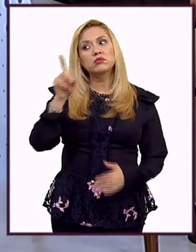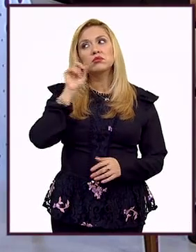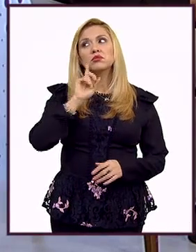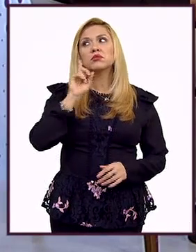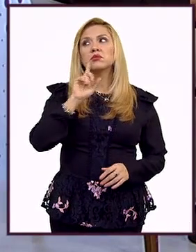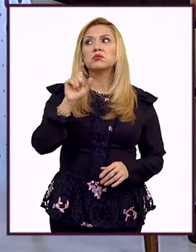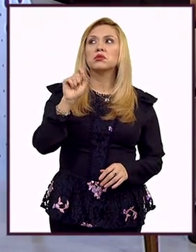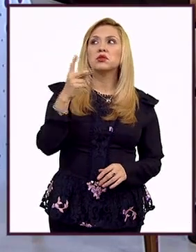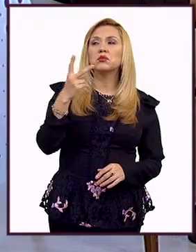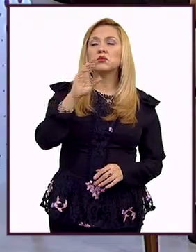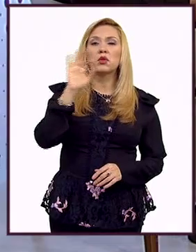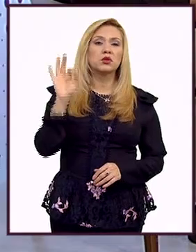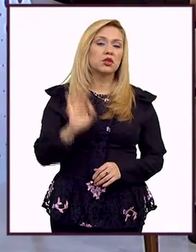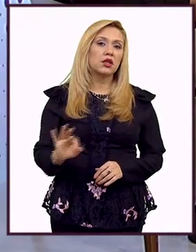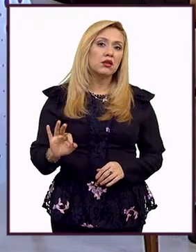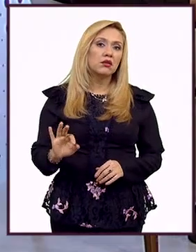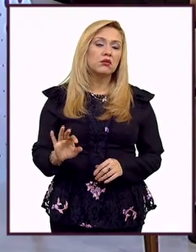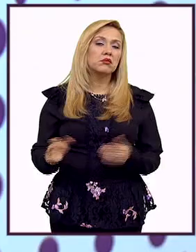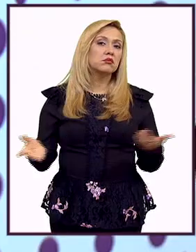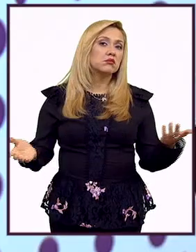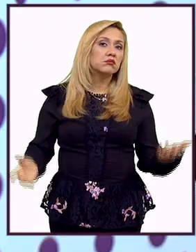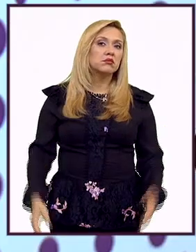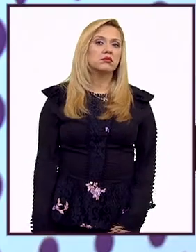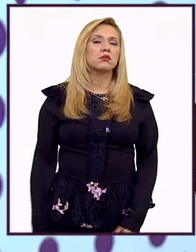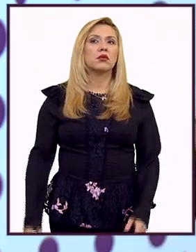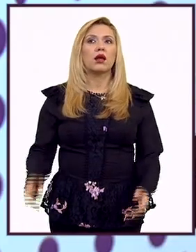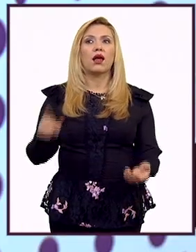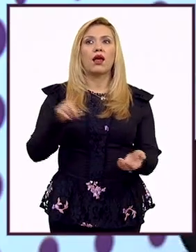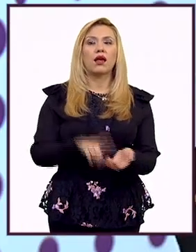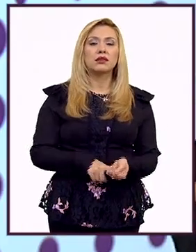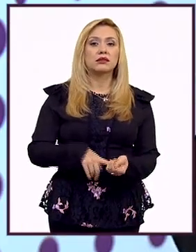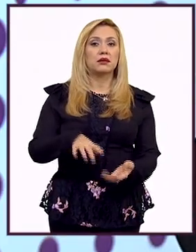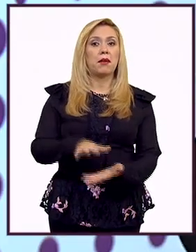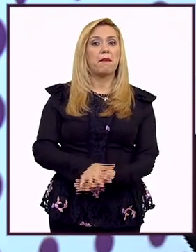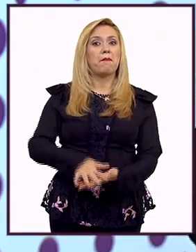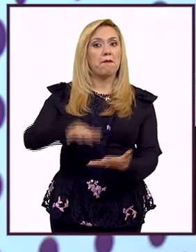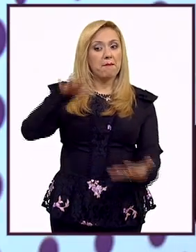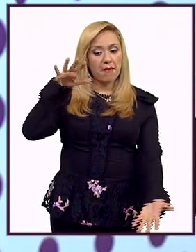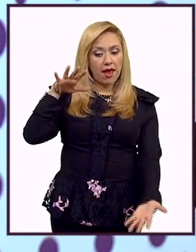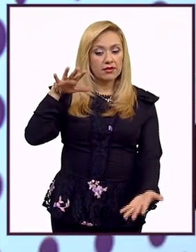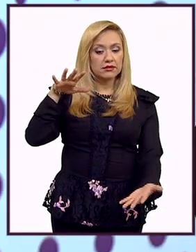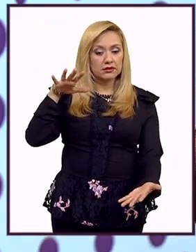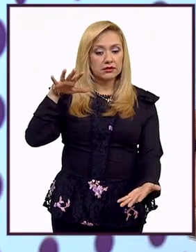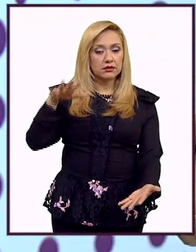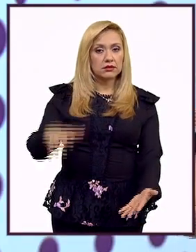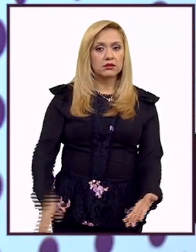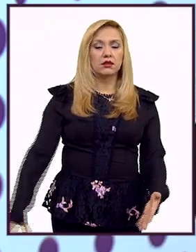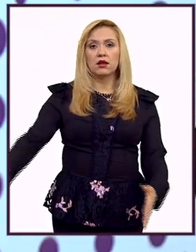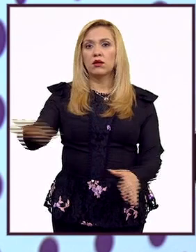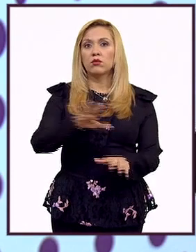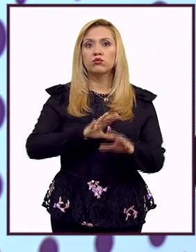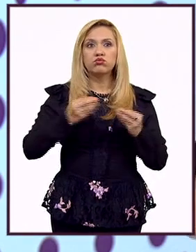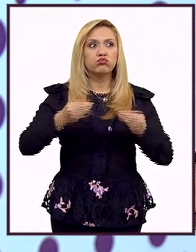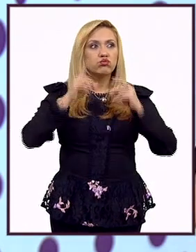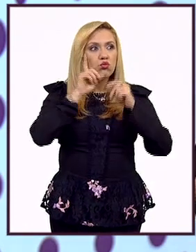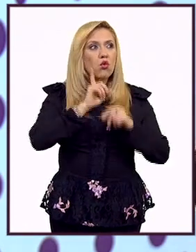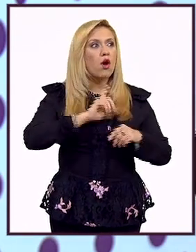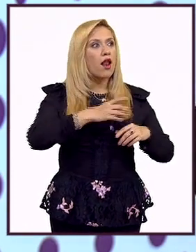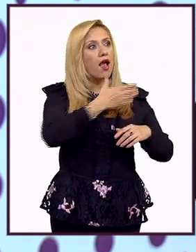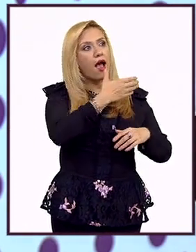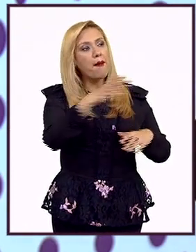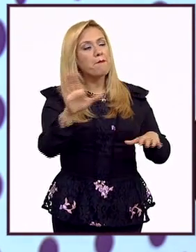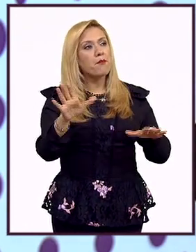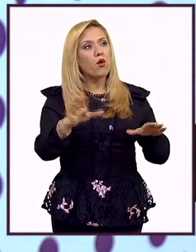del 22% en propiedad, ¿no? Aunque representan la mayoría de la propiedad de la población rural, o sea, hay más mujeres en el